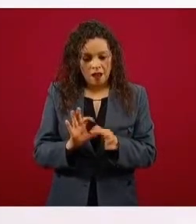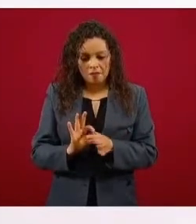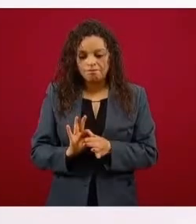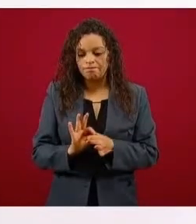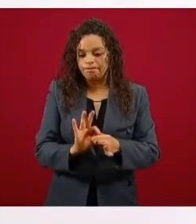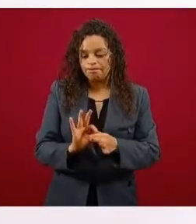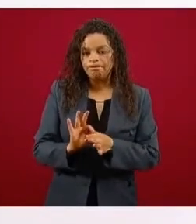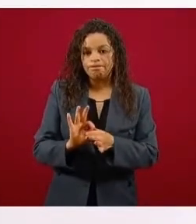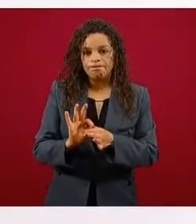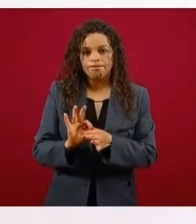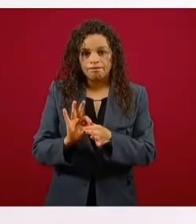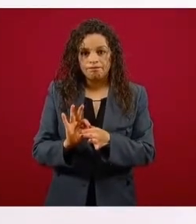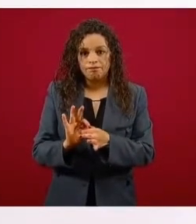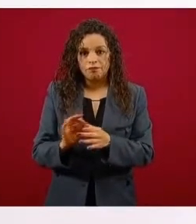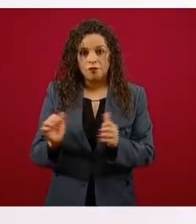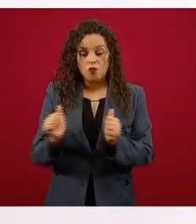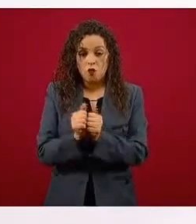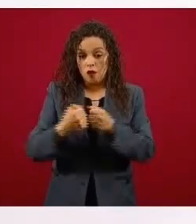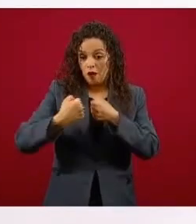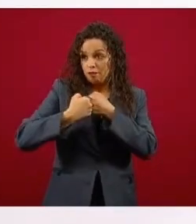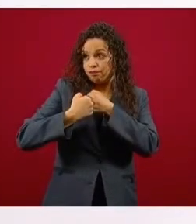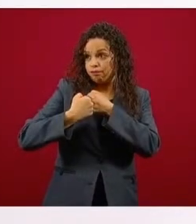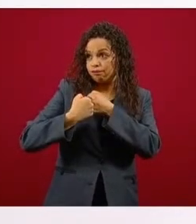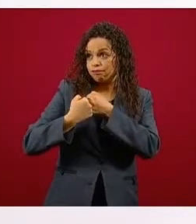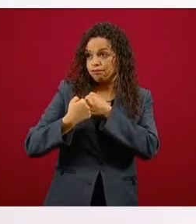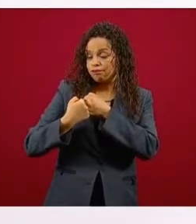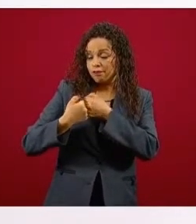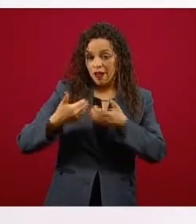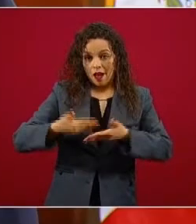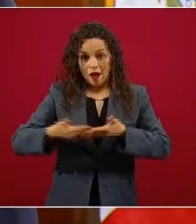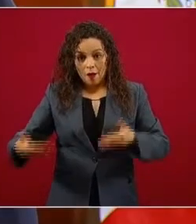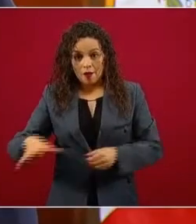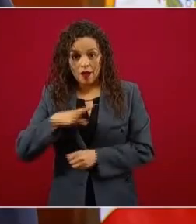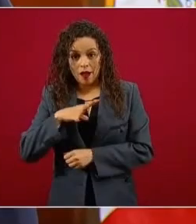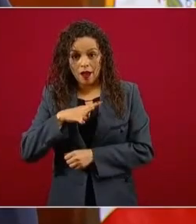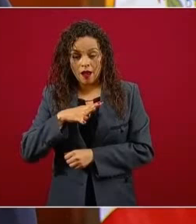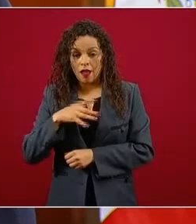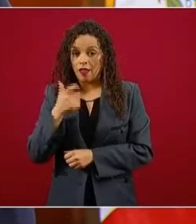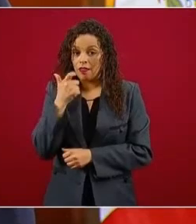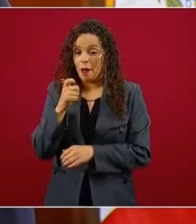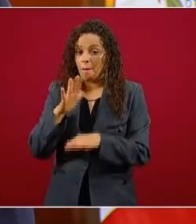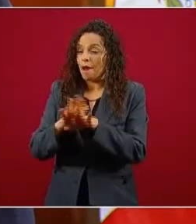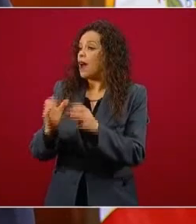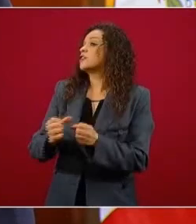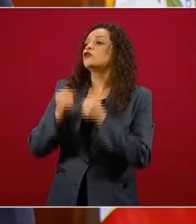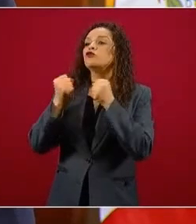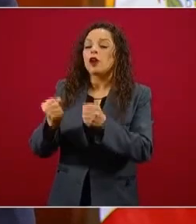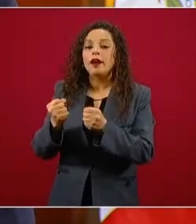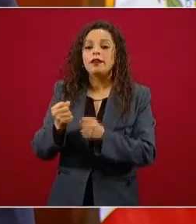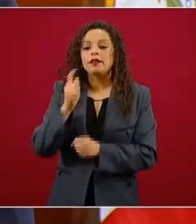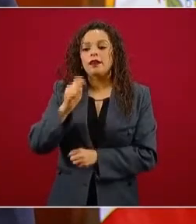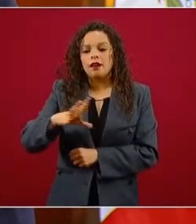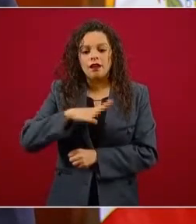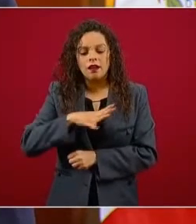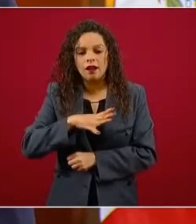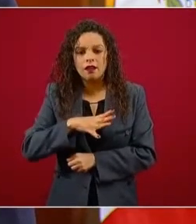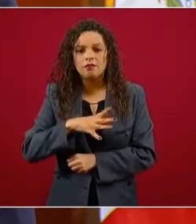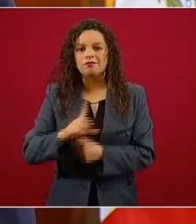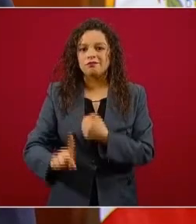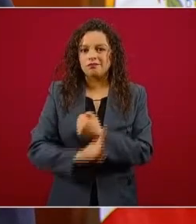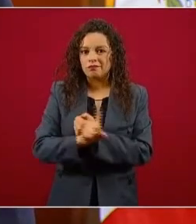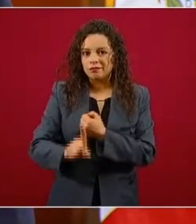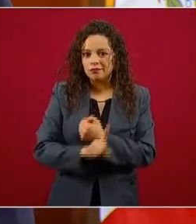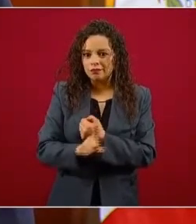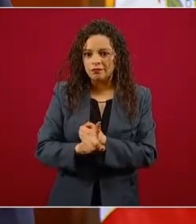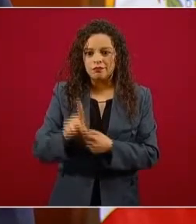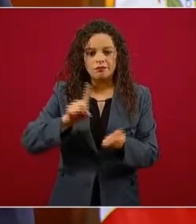fuerte del planeta, en las circunstancias actuales de recesión global de